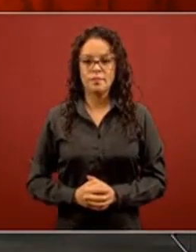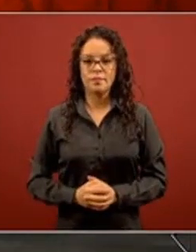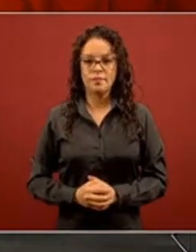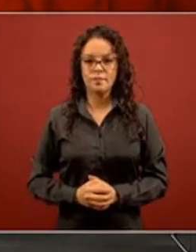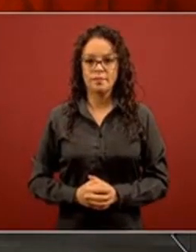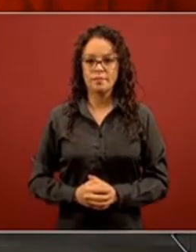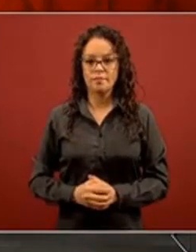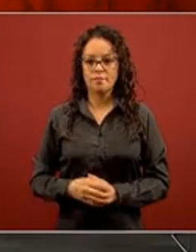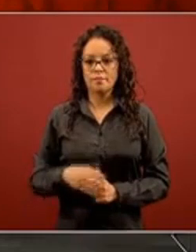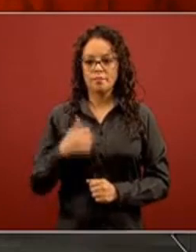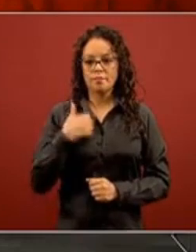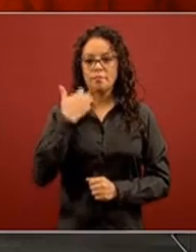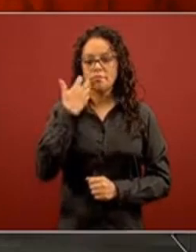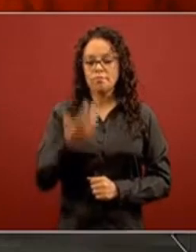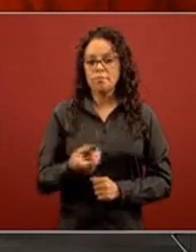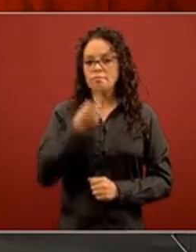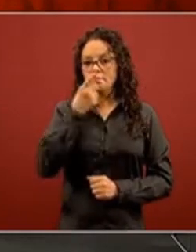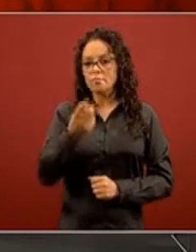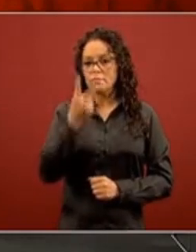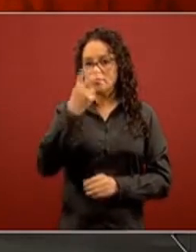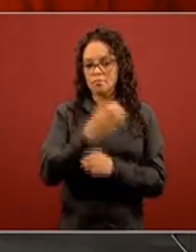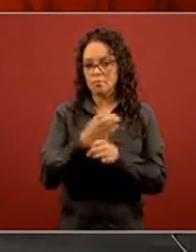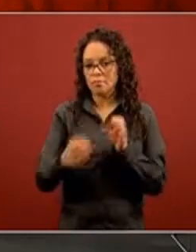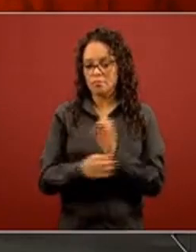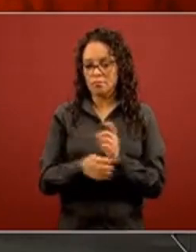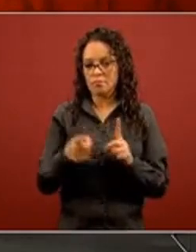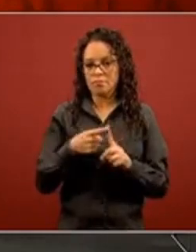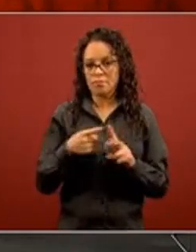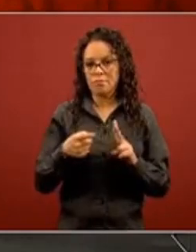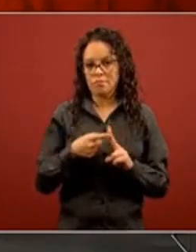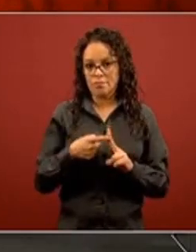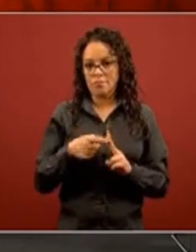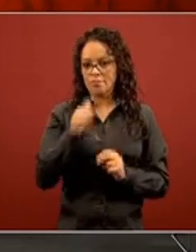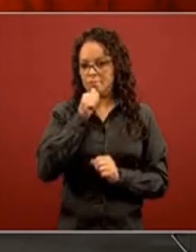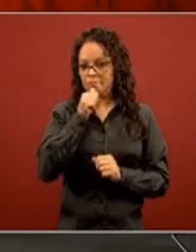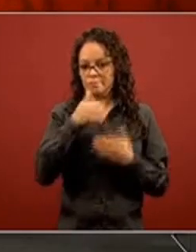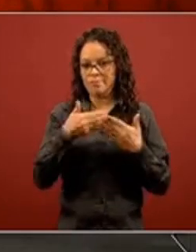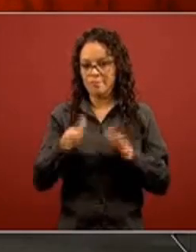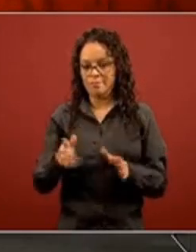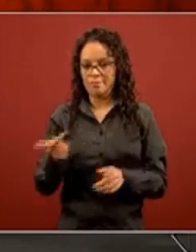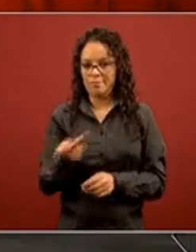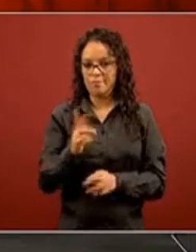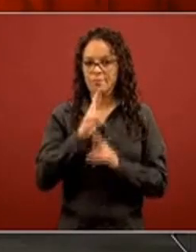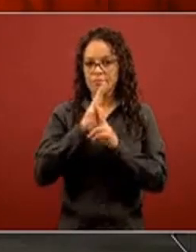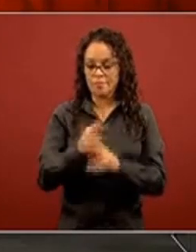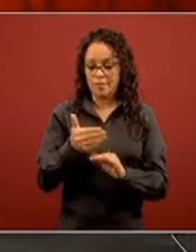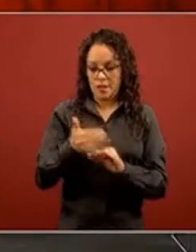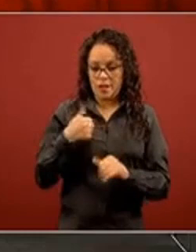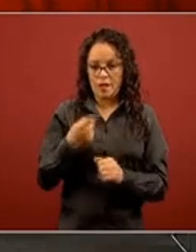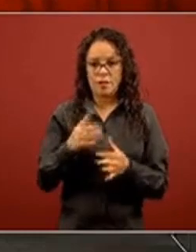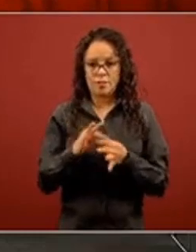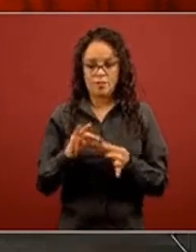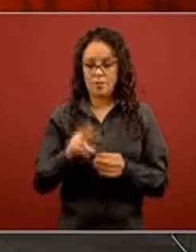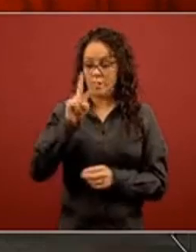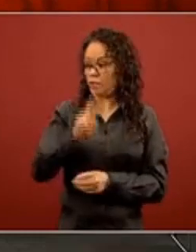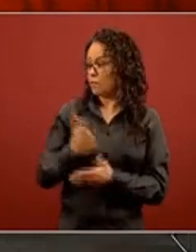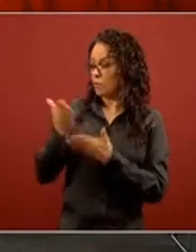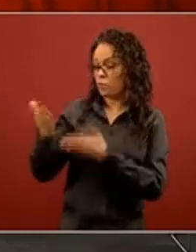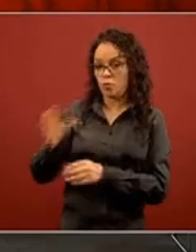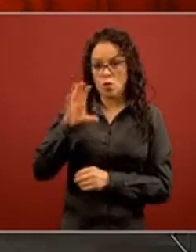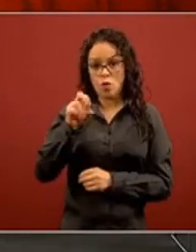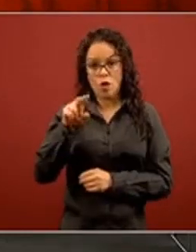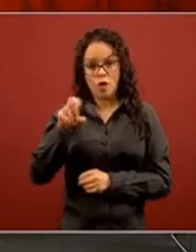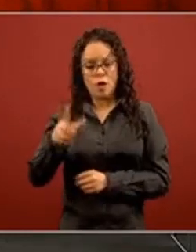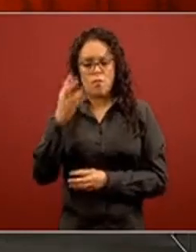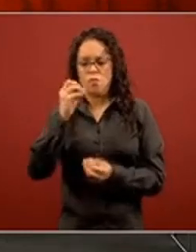Dos comentarios antes de que abramos a preguntas y respuestas. Lo primero es, apreciamos mucho lo que nos comenta el coronel, precisamente porque